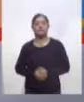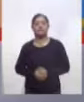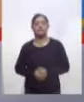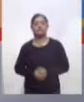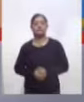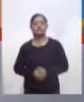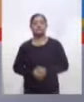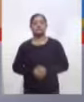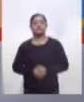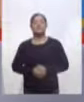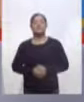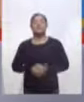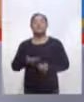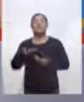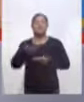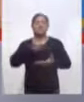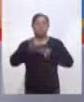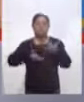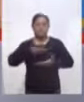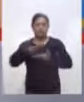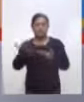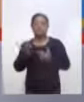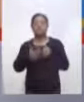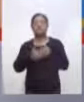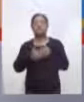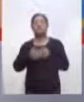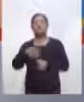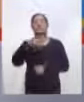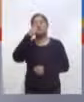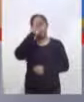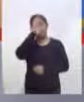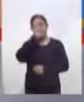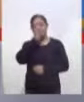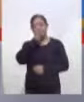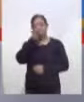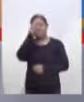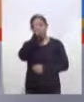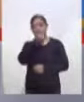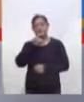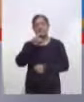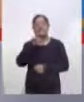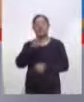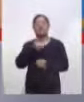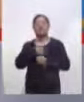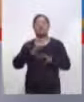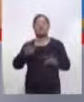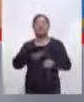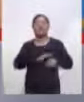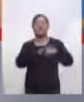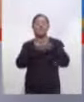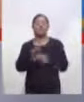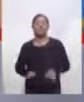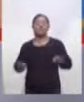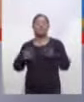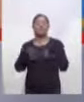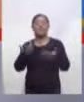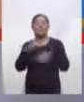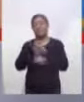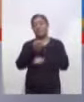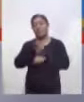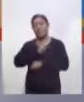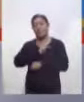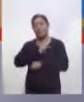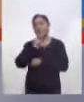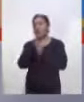Radio Altiplano. Estaremos con ustedes la próxima media hora dándole la información más destacada de nuestro estado, de nuestro país y por supuesto